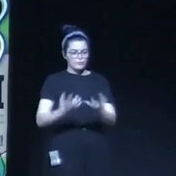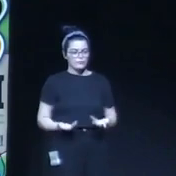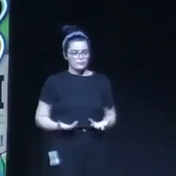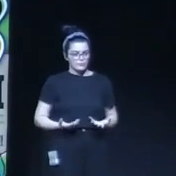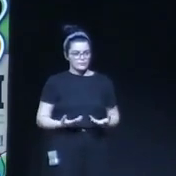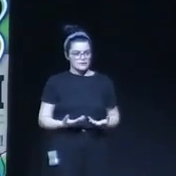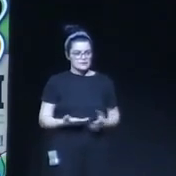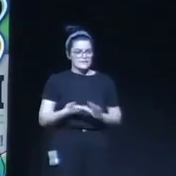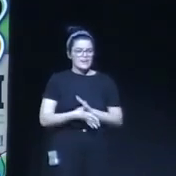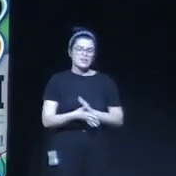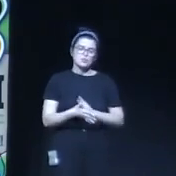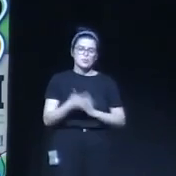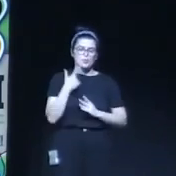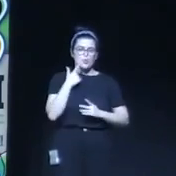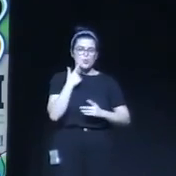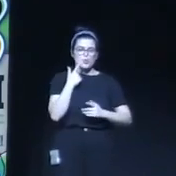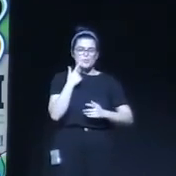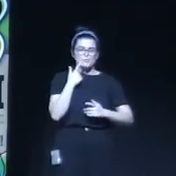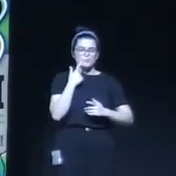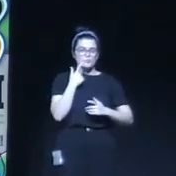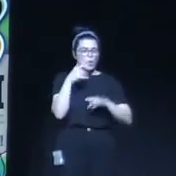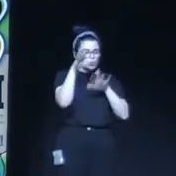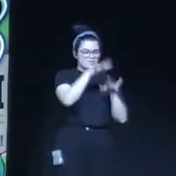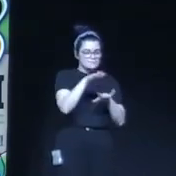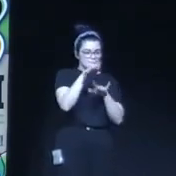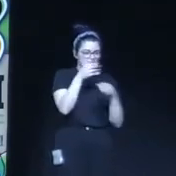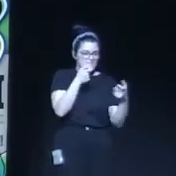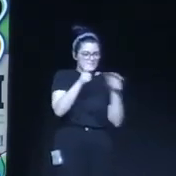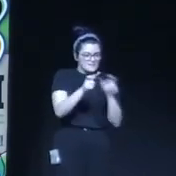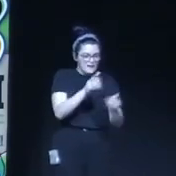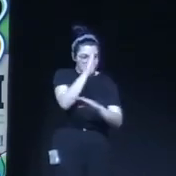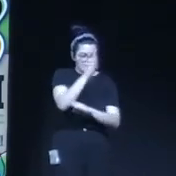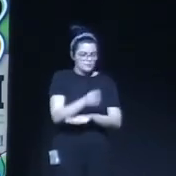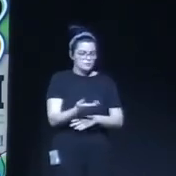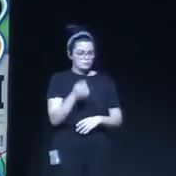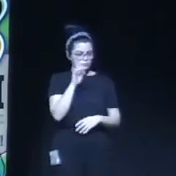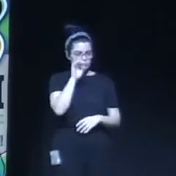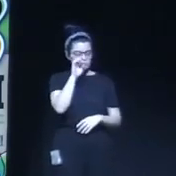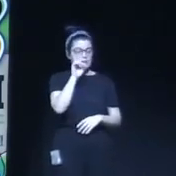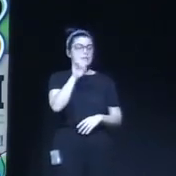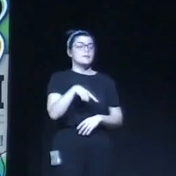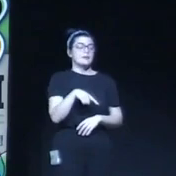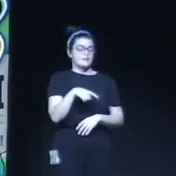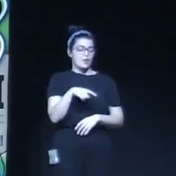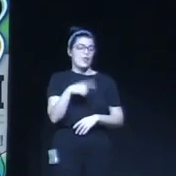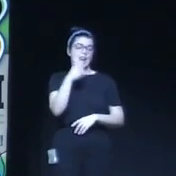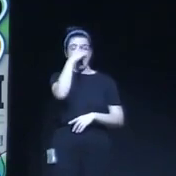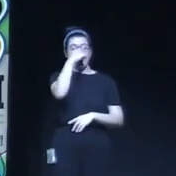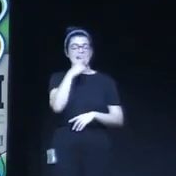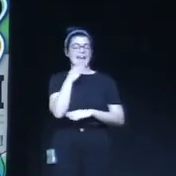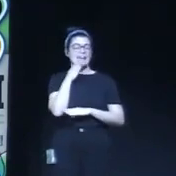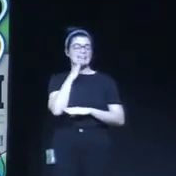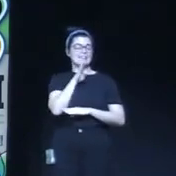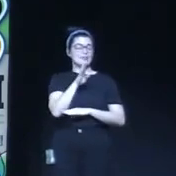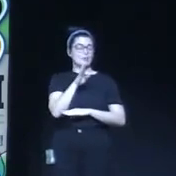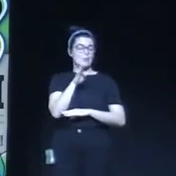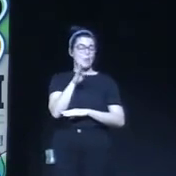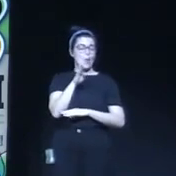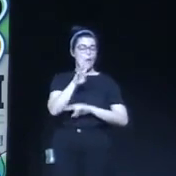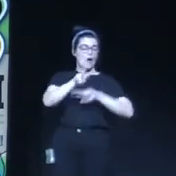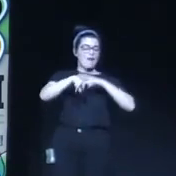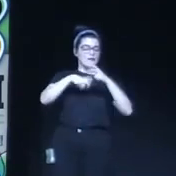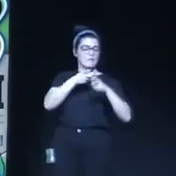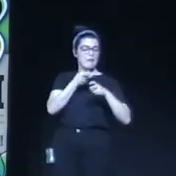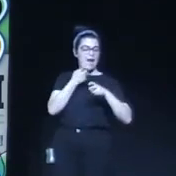un chantaje muy, muy directo. Y luego lo que dices del greenwashing, ahora están trabajando mucho eso. Y ahora están